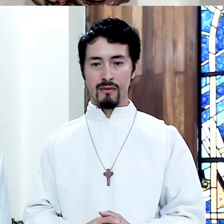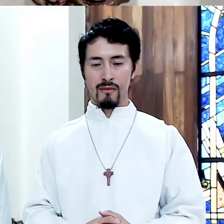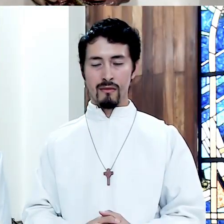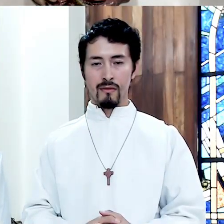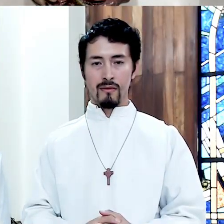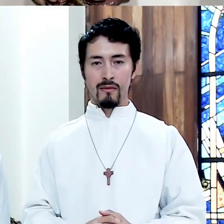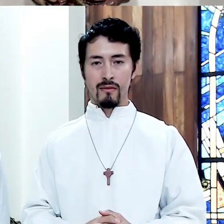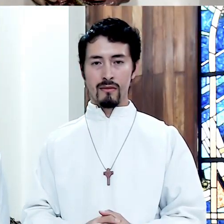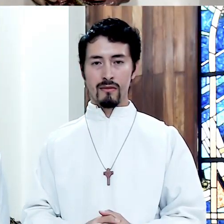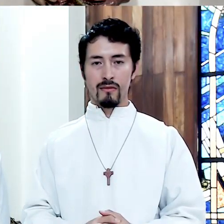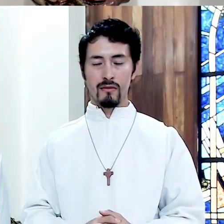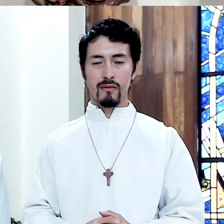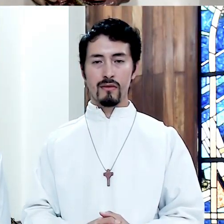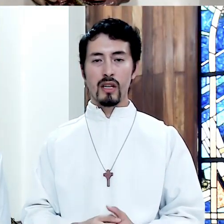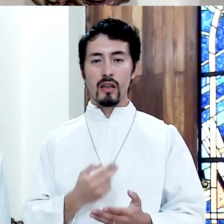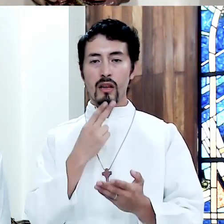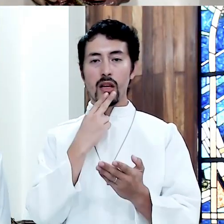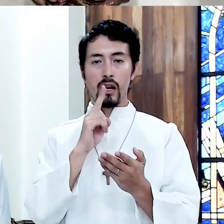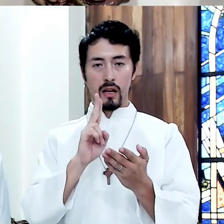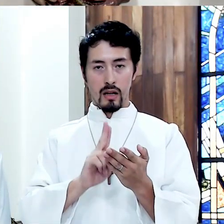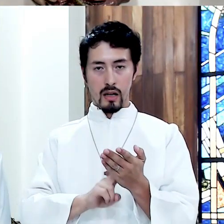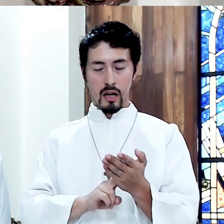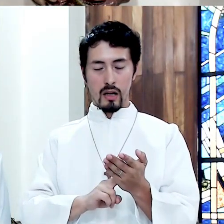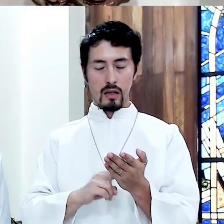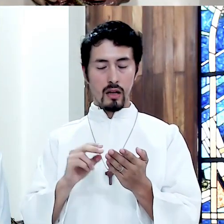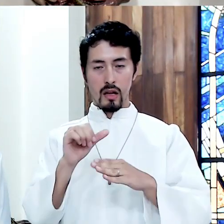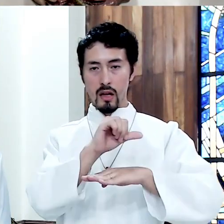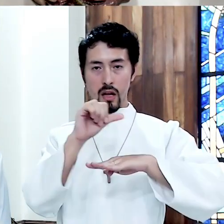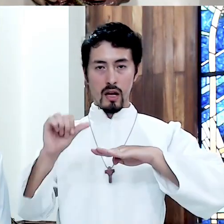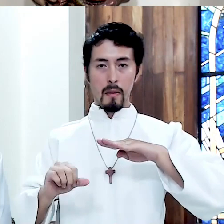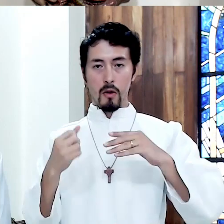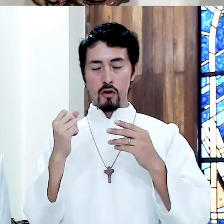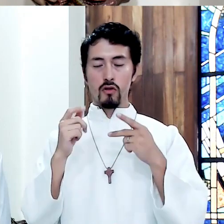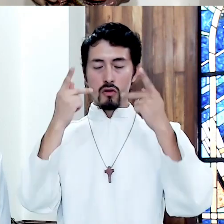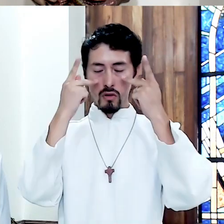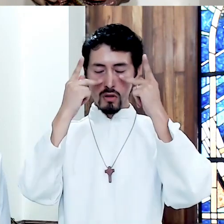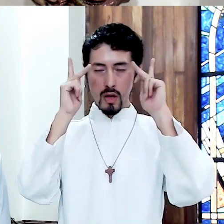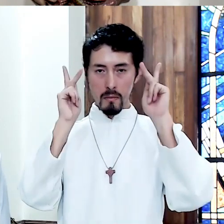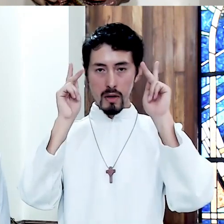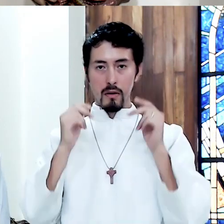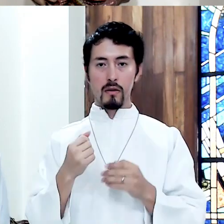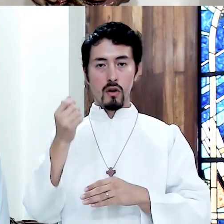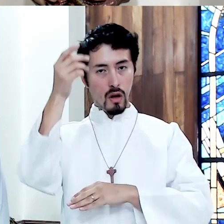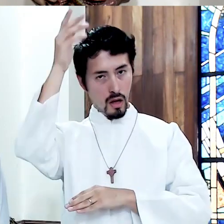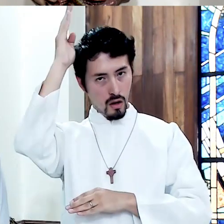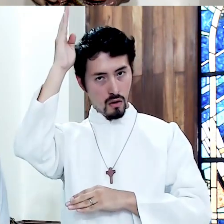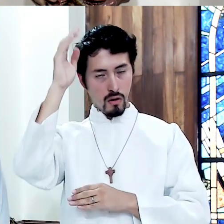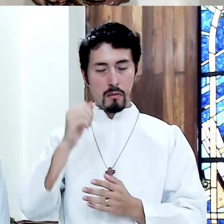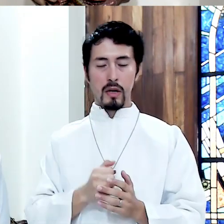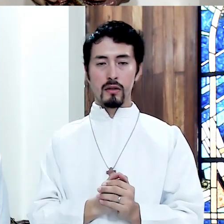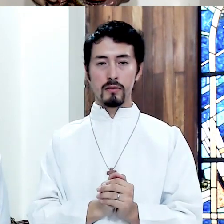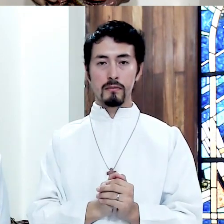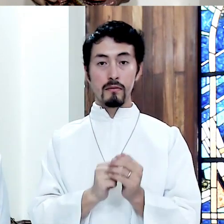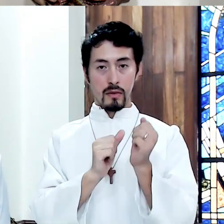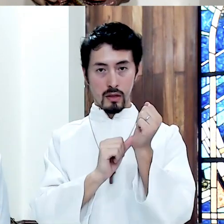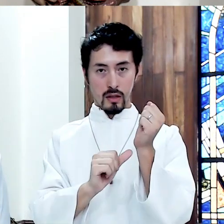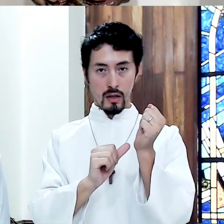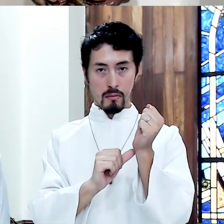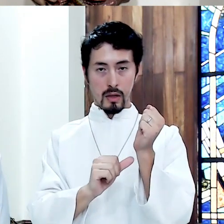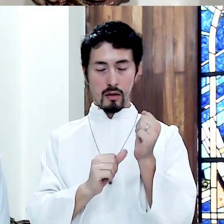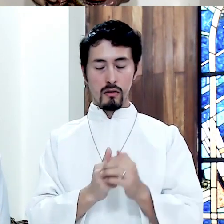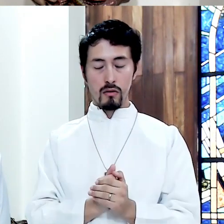De la carta del apóstol San Pablo a los Romanos. Hermanos, los que viven en